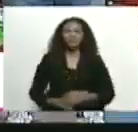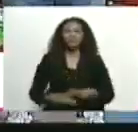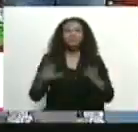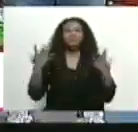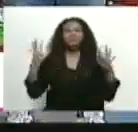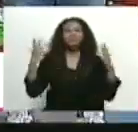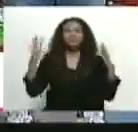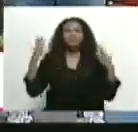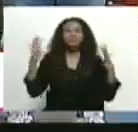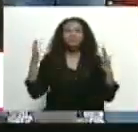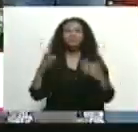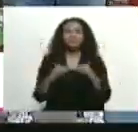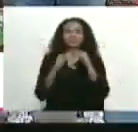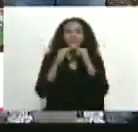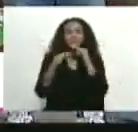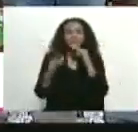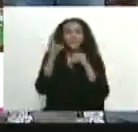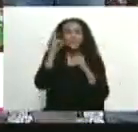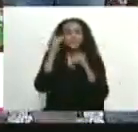Desde el